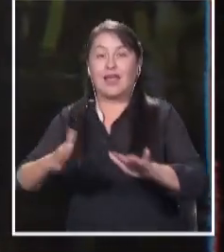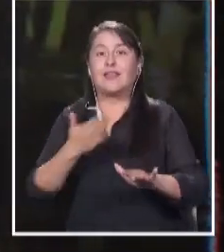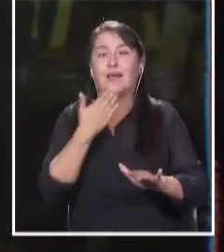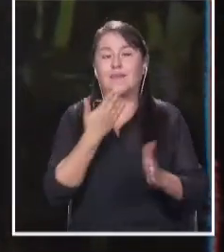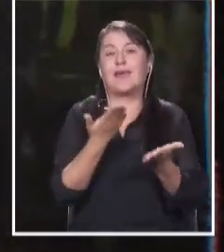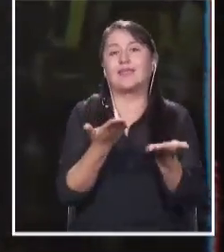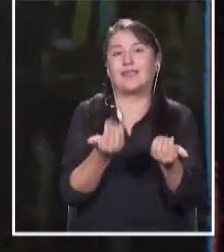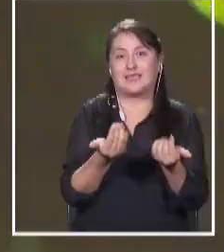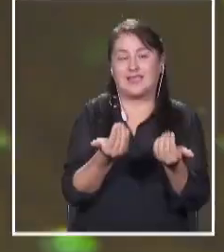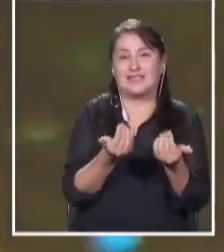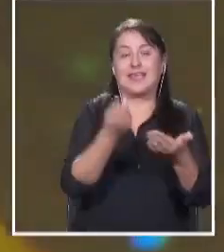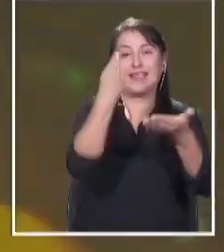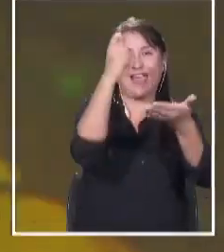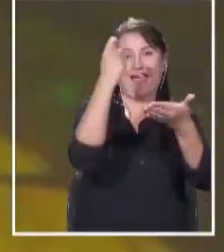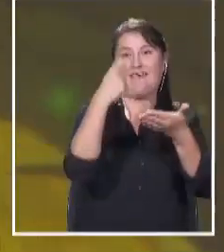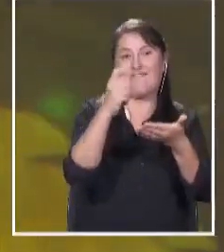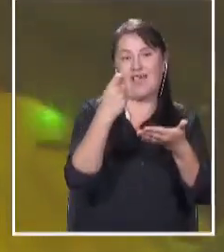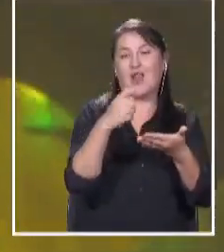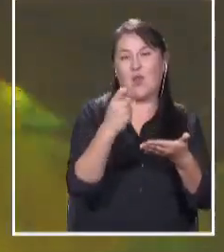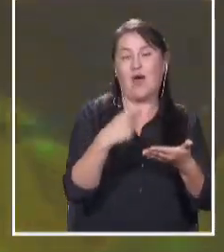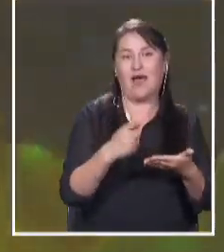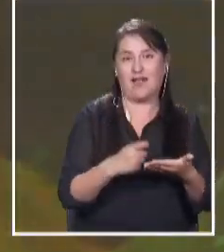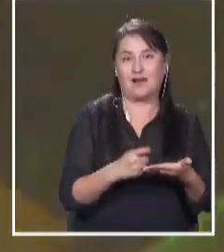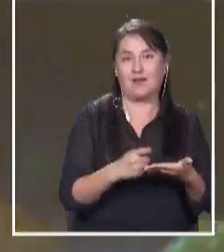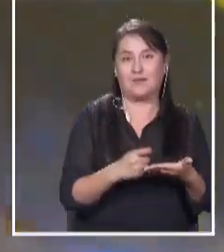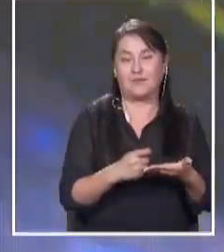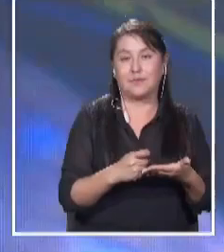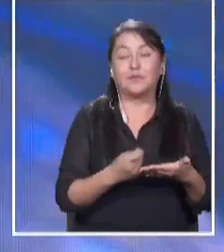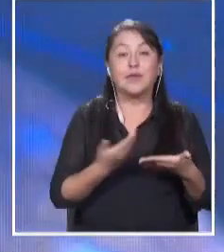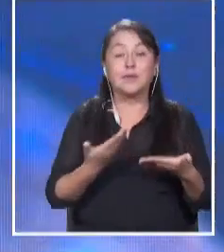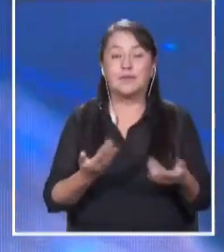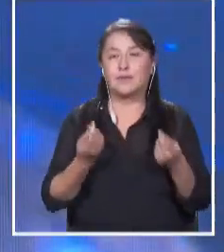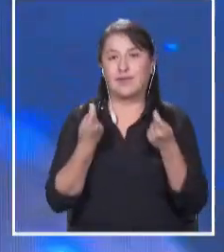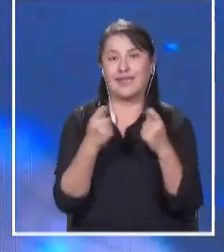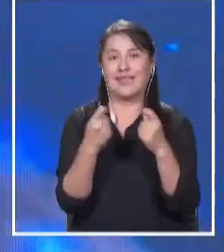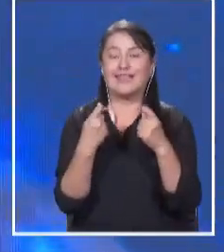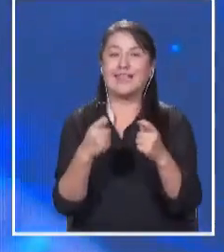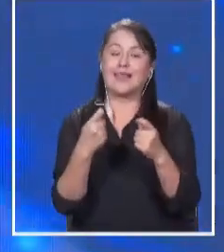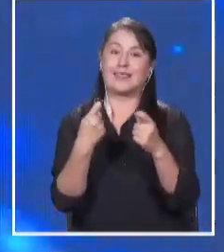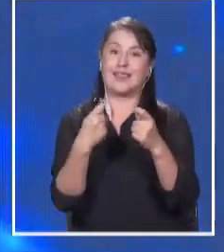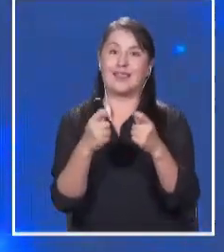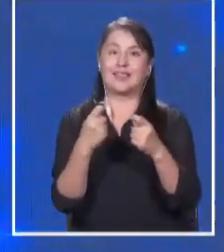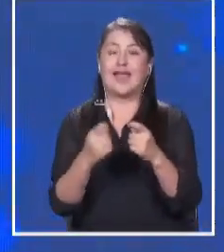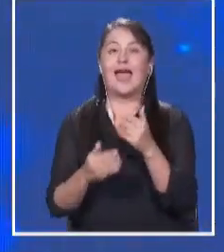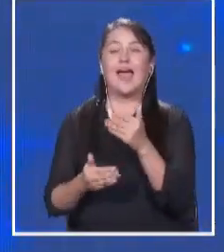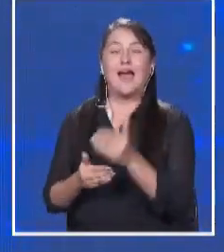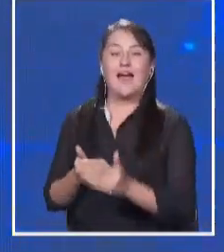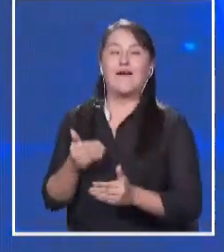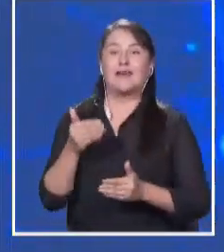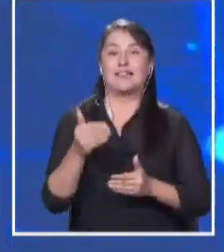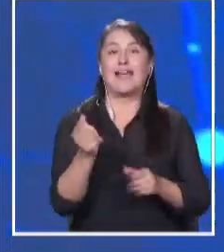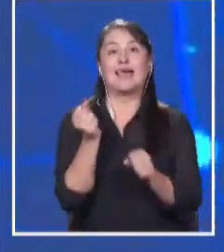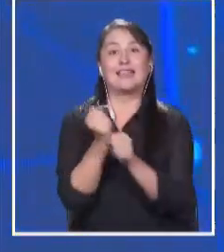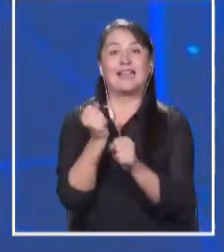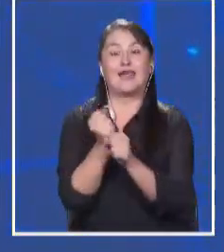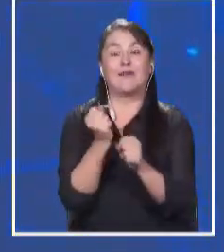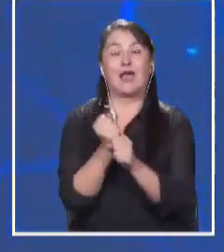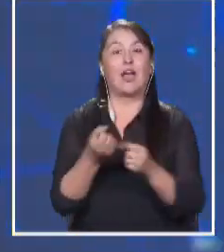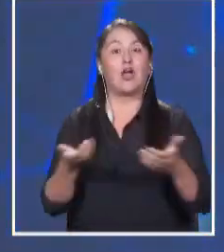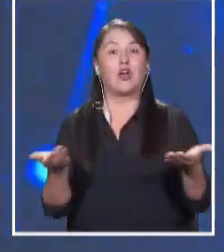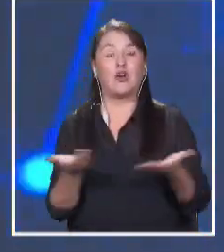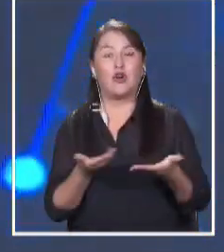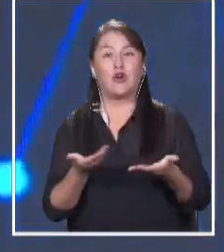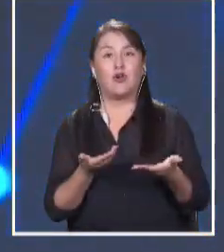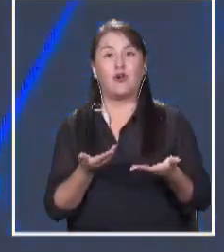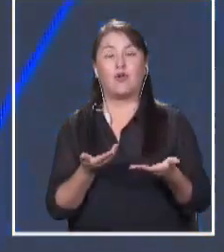que vayamos evaluando, ¿no? Y para intentar dar el primer paso de todo esto, trabajamos en el diseño